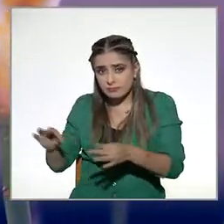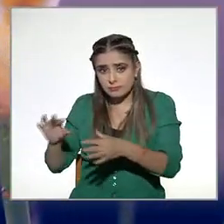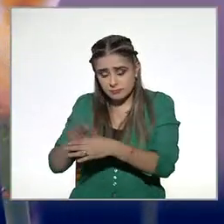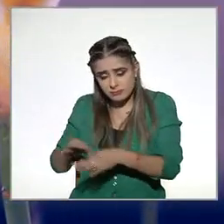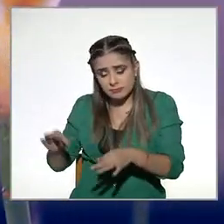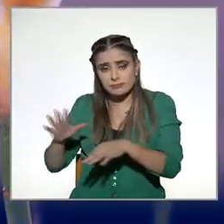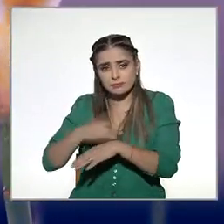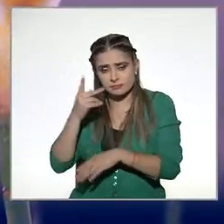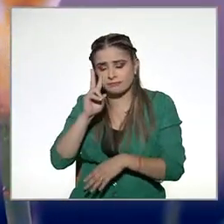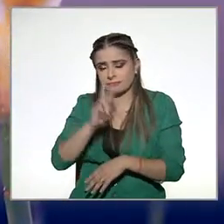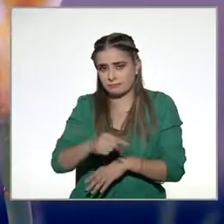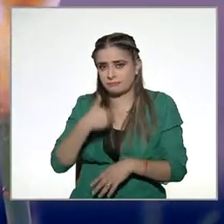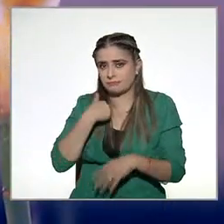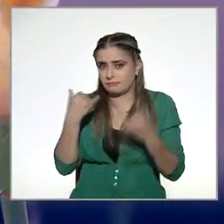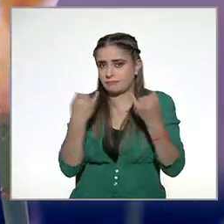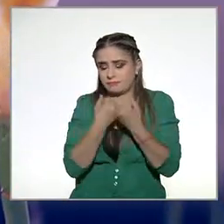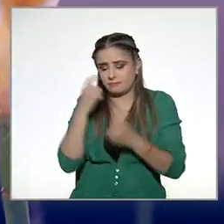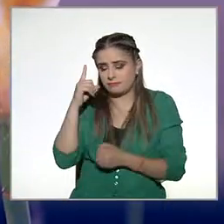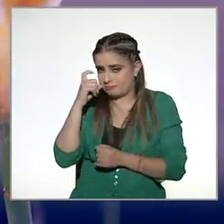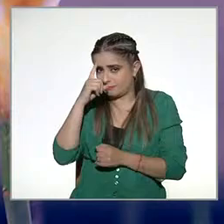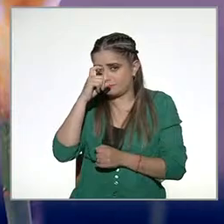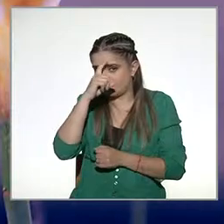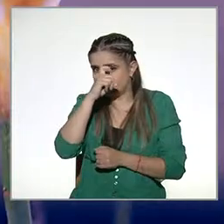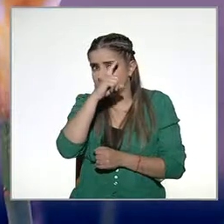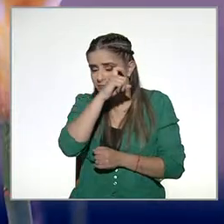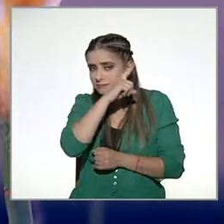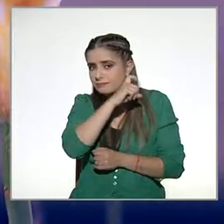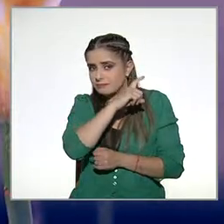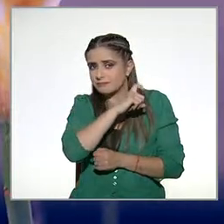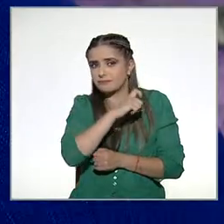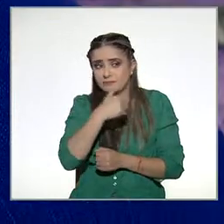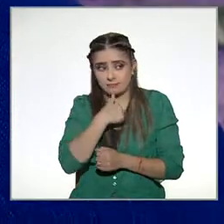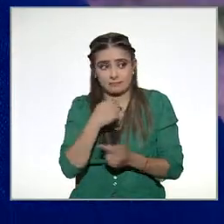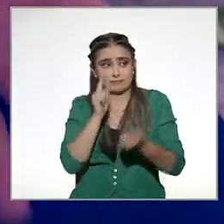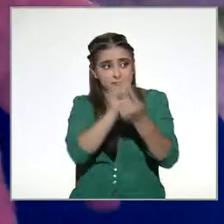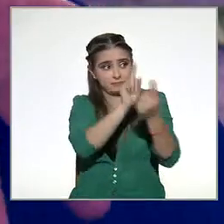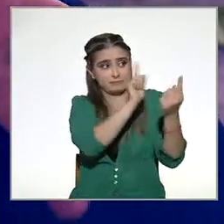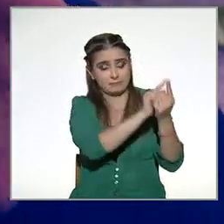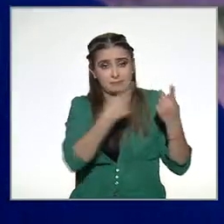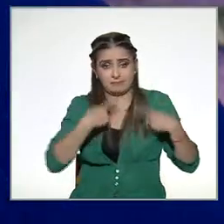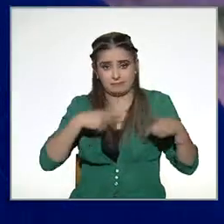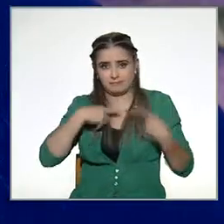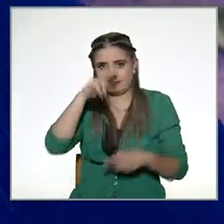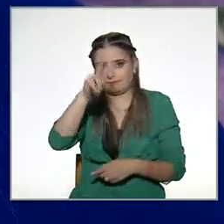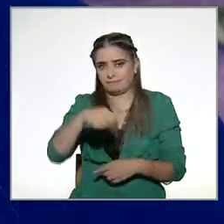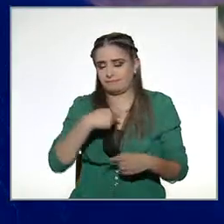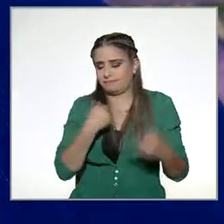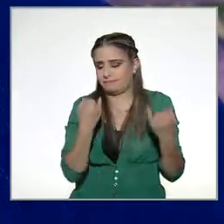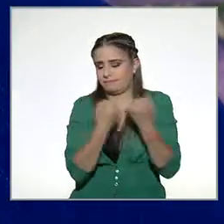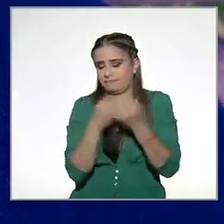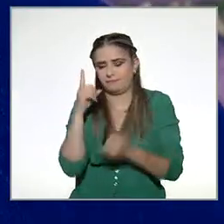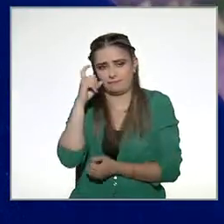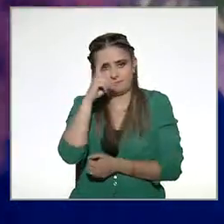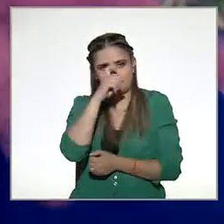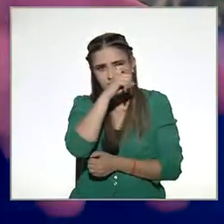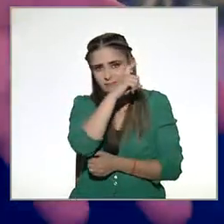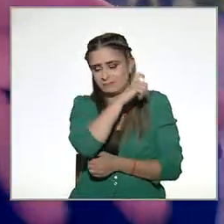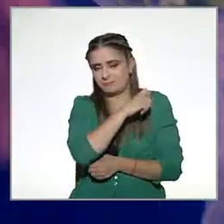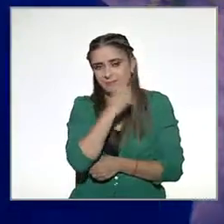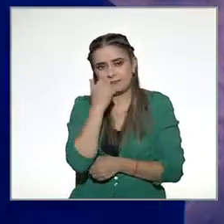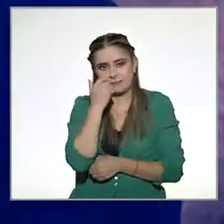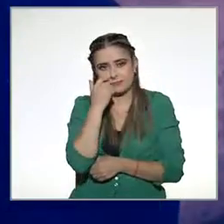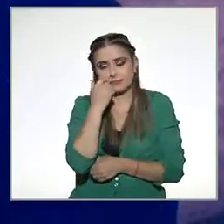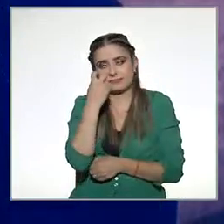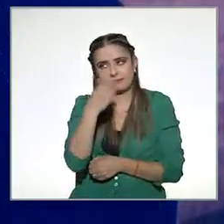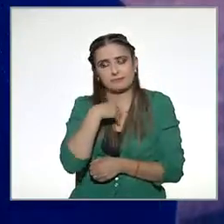me ha costado un poco de trabajo relacionarme con las personas. Y esto pues yo lo